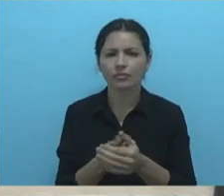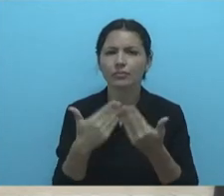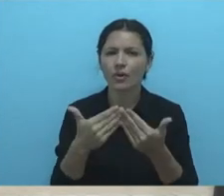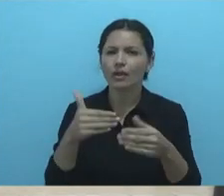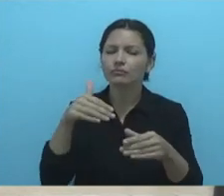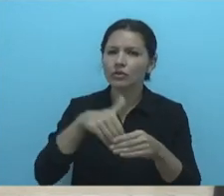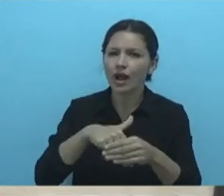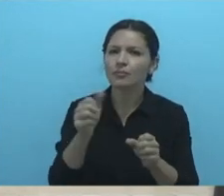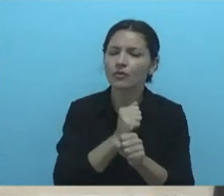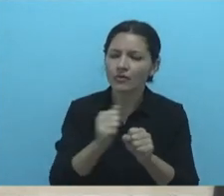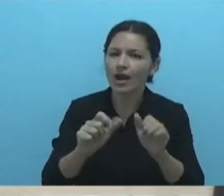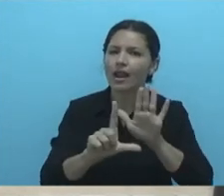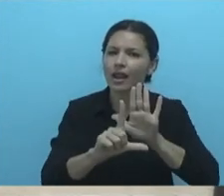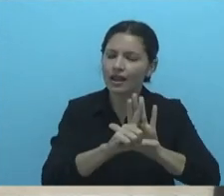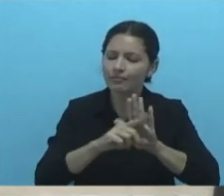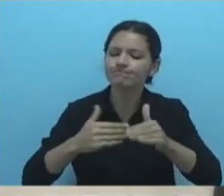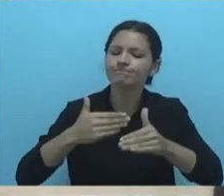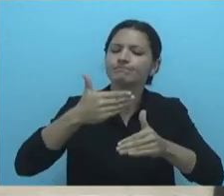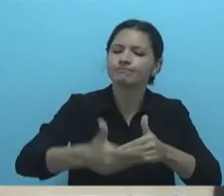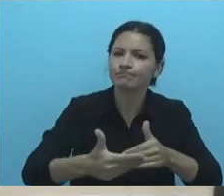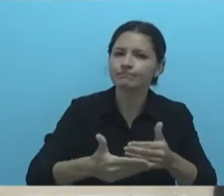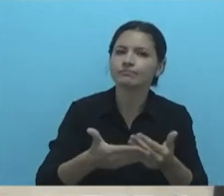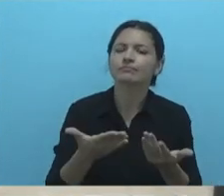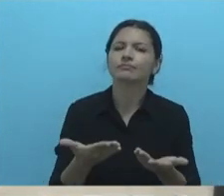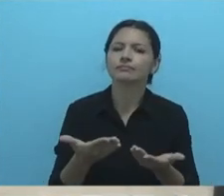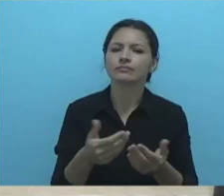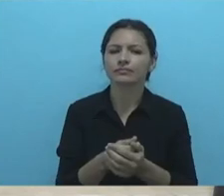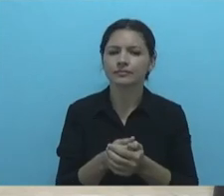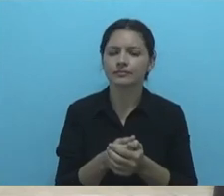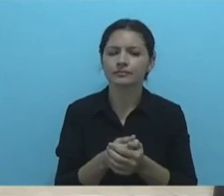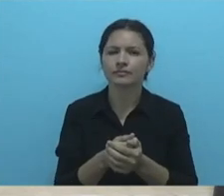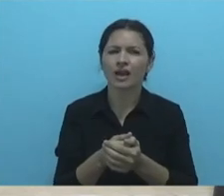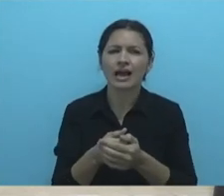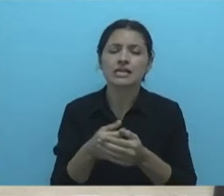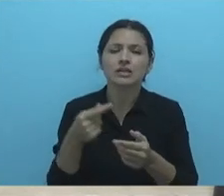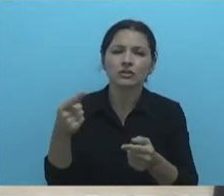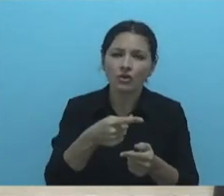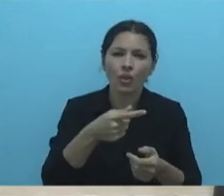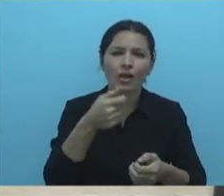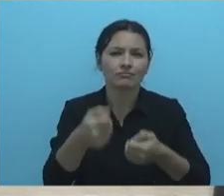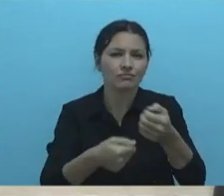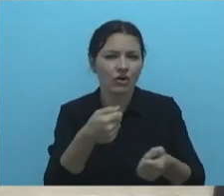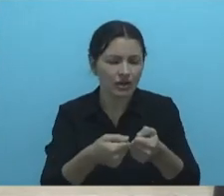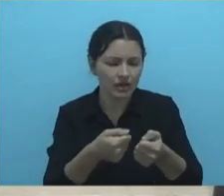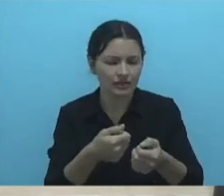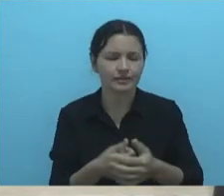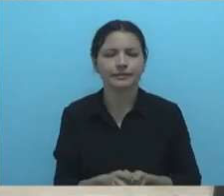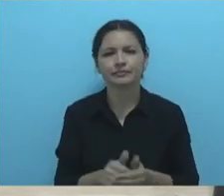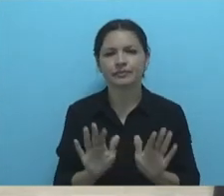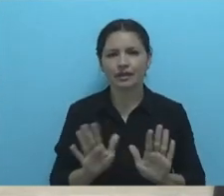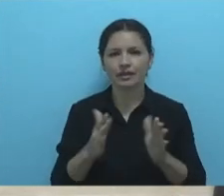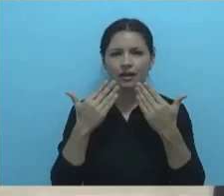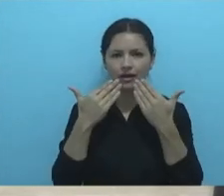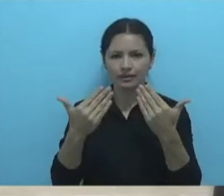avanzar un poquito más para poder revertir esta ola de violencia inseguridad que nos atraviesa Muchas gracias